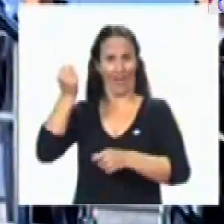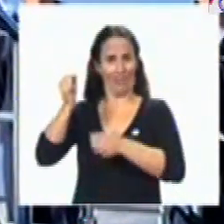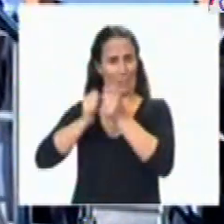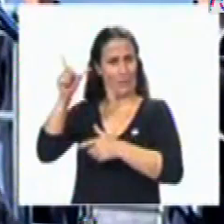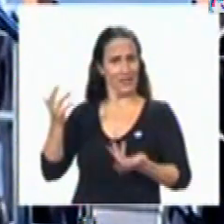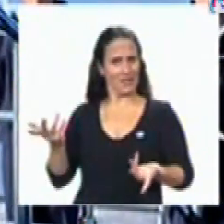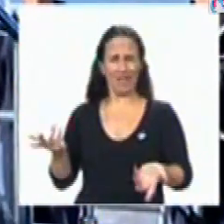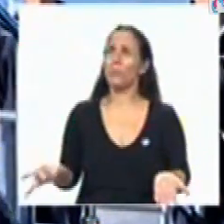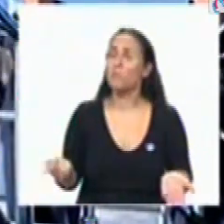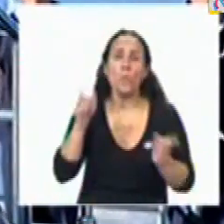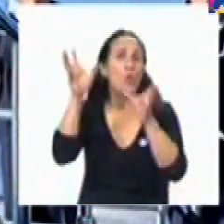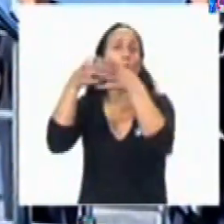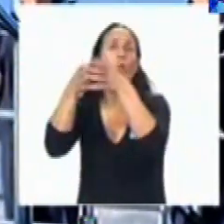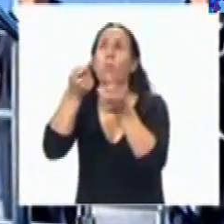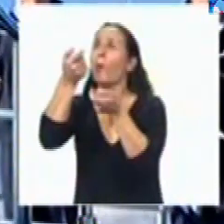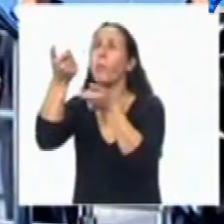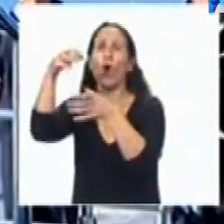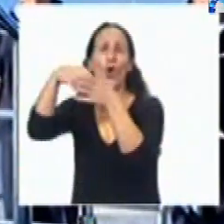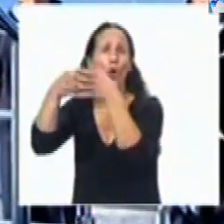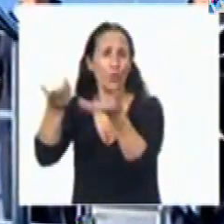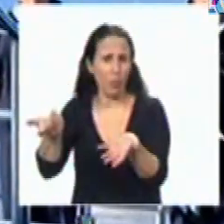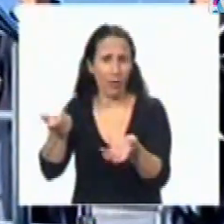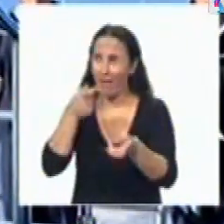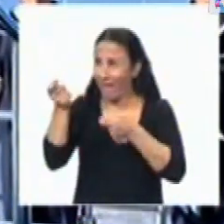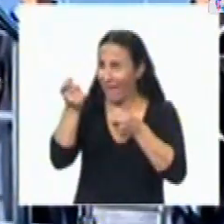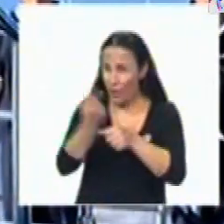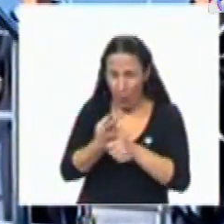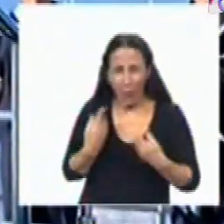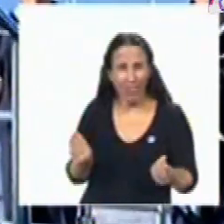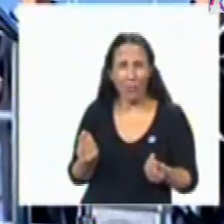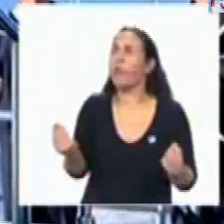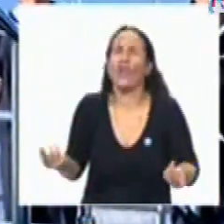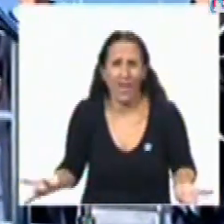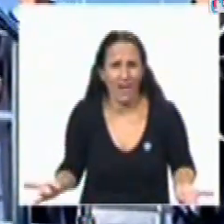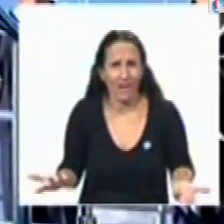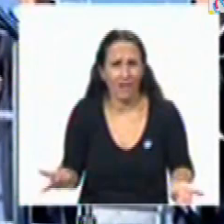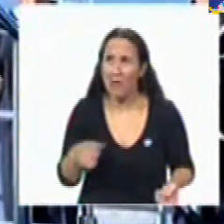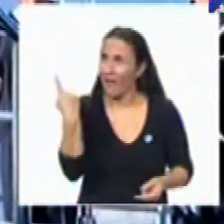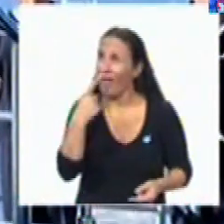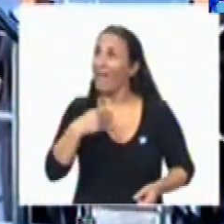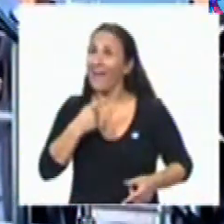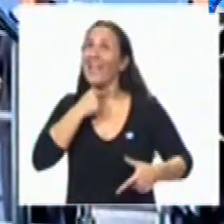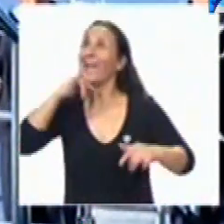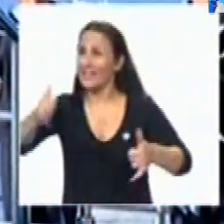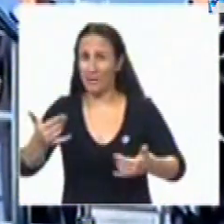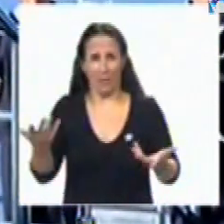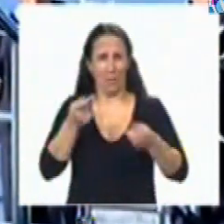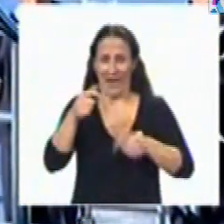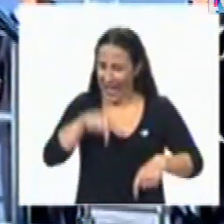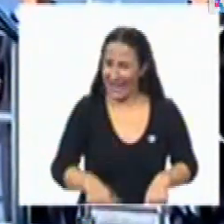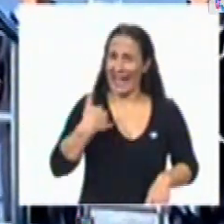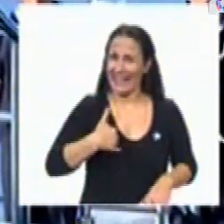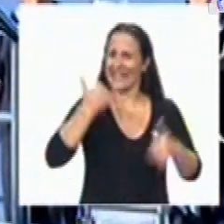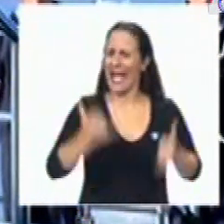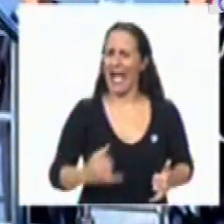hacerlo un pequeño grupo si es que realmente hay buena fe? Acá en la Argentina lo que sobra